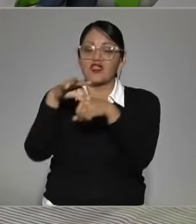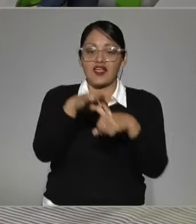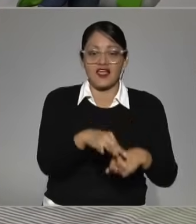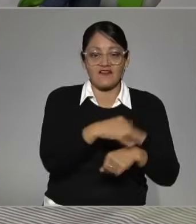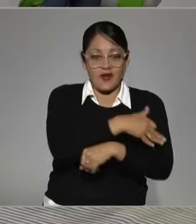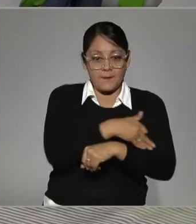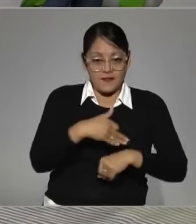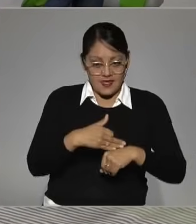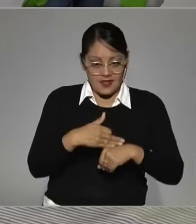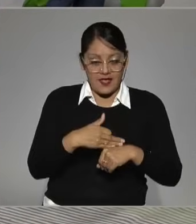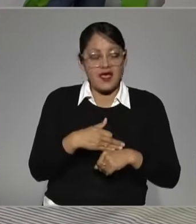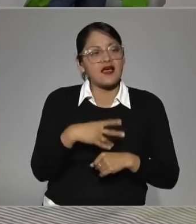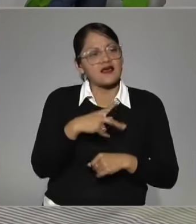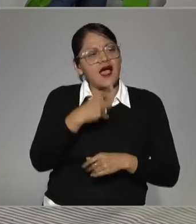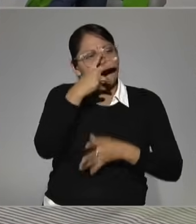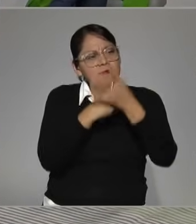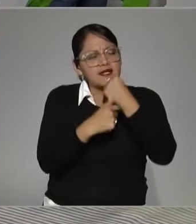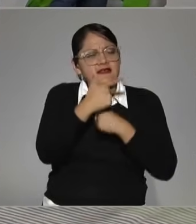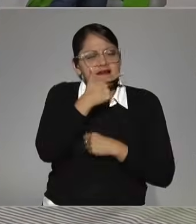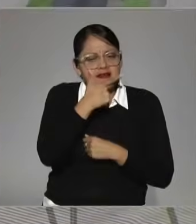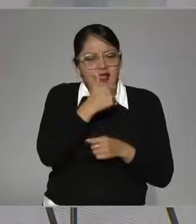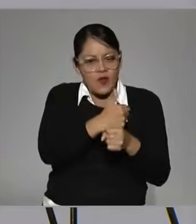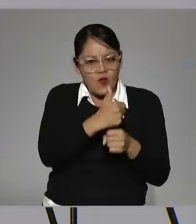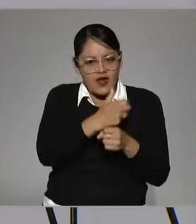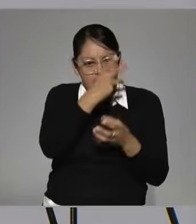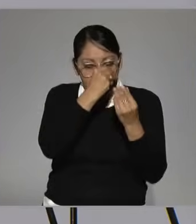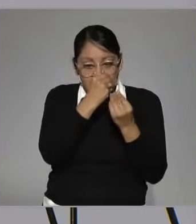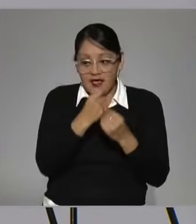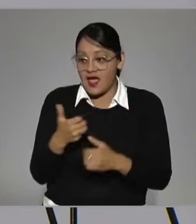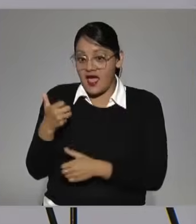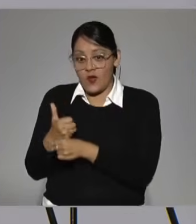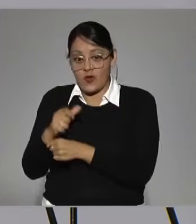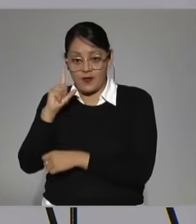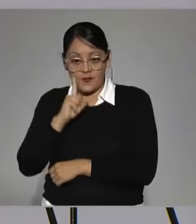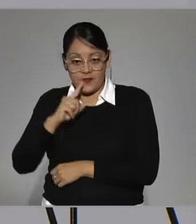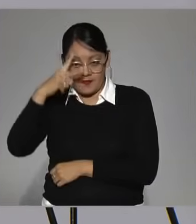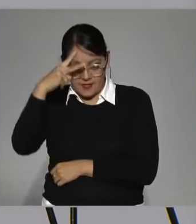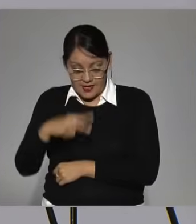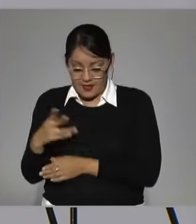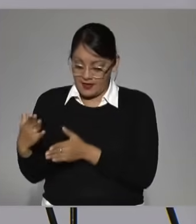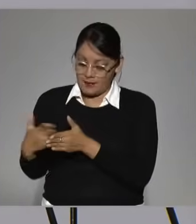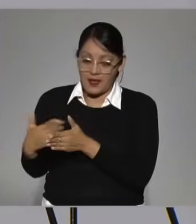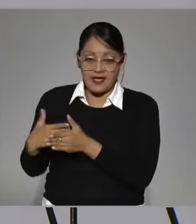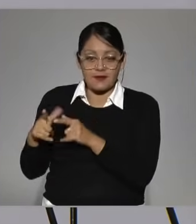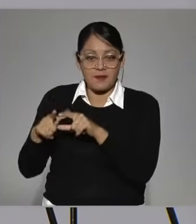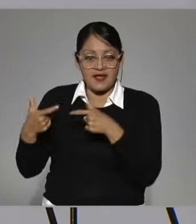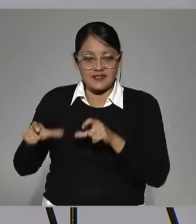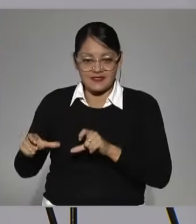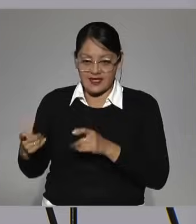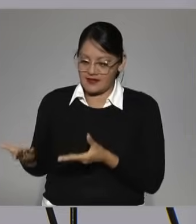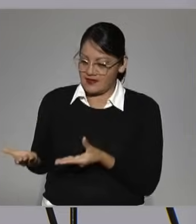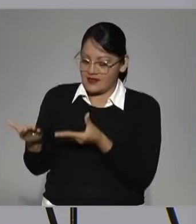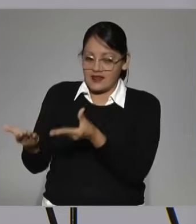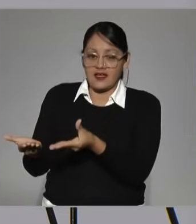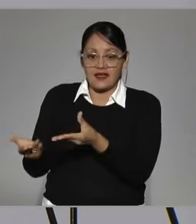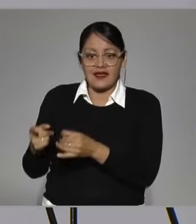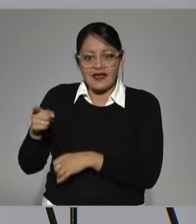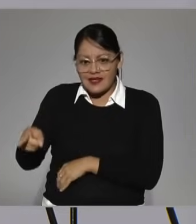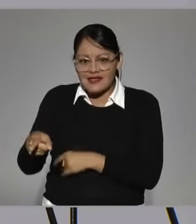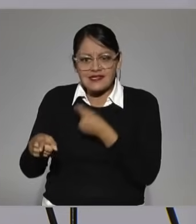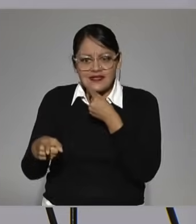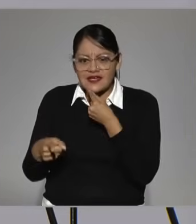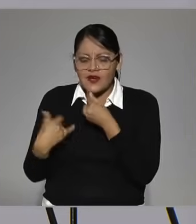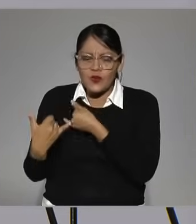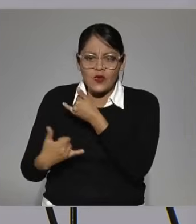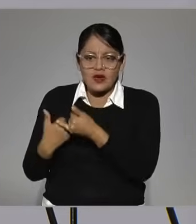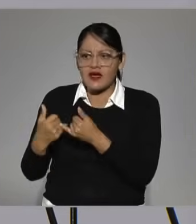regresó hablando inglés. La abuelita mexicana hace pasteles y le compró su cocina con todo lo demás y la niña hace este juego y no